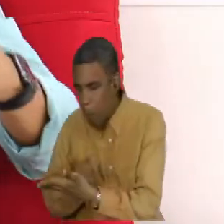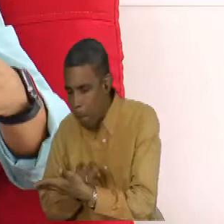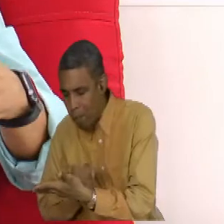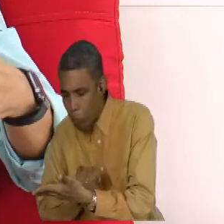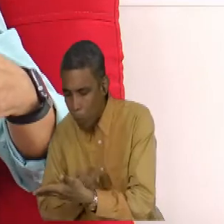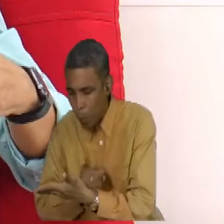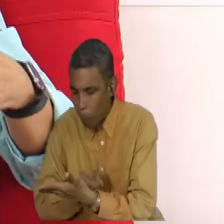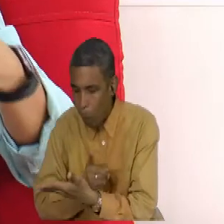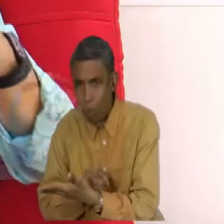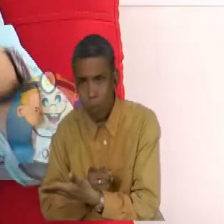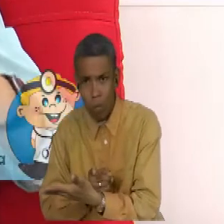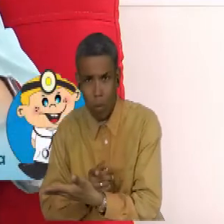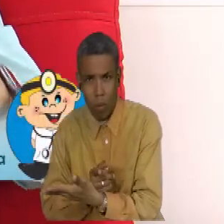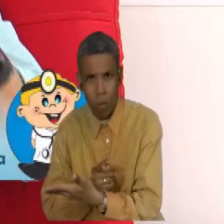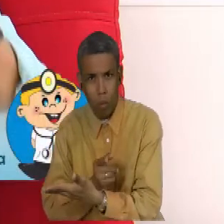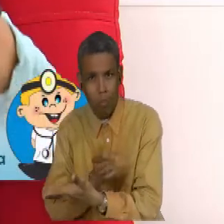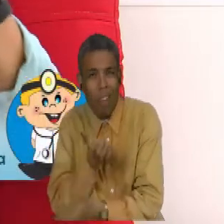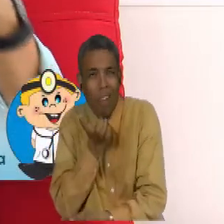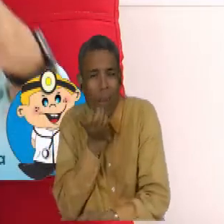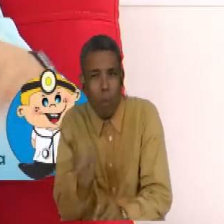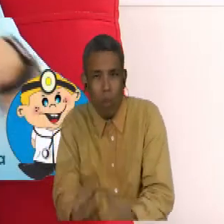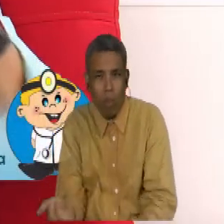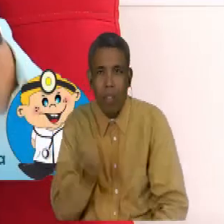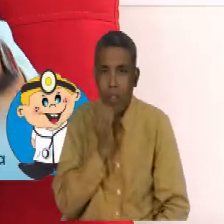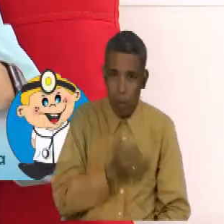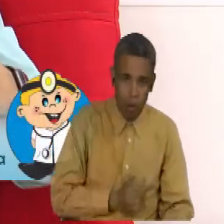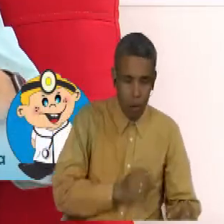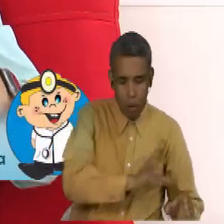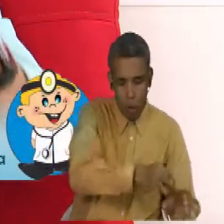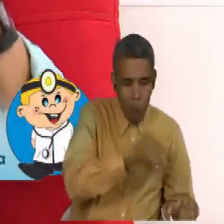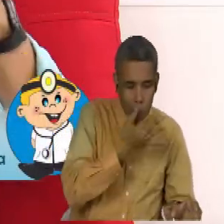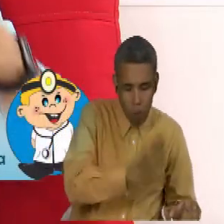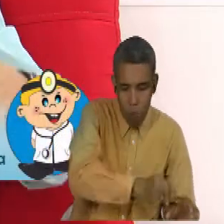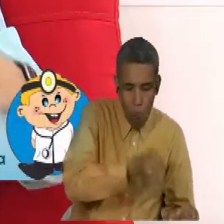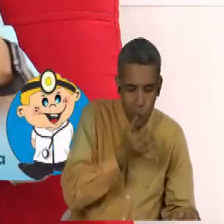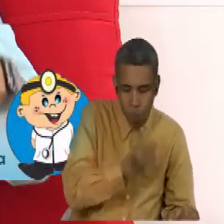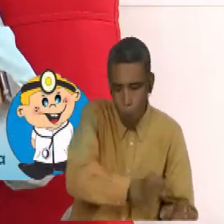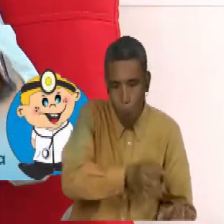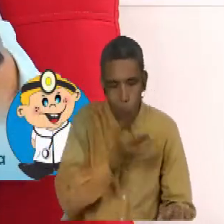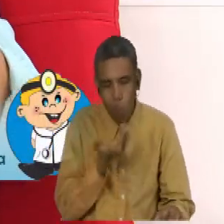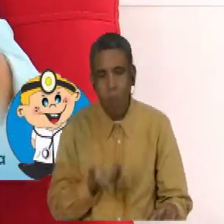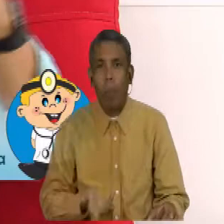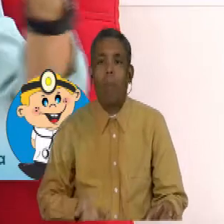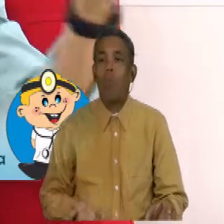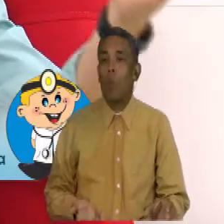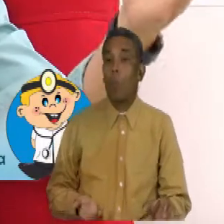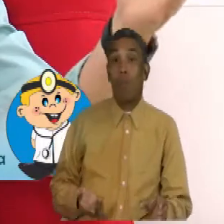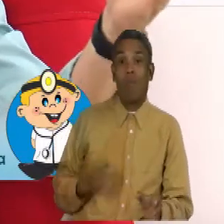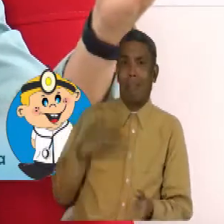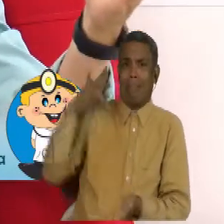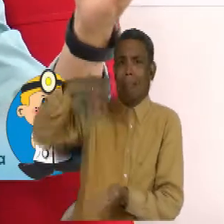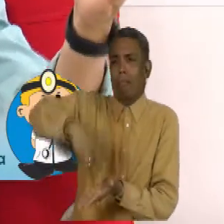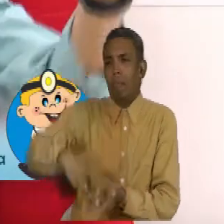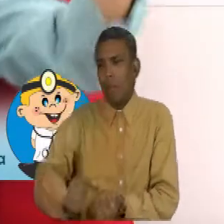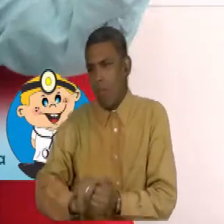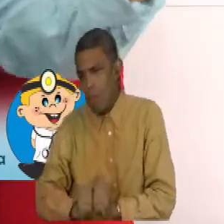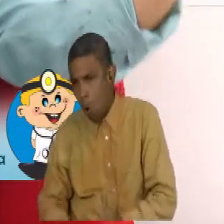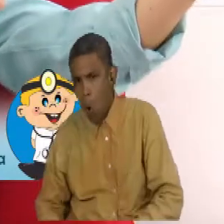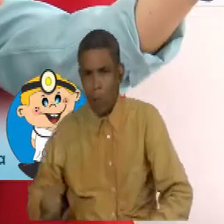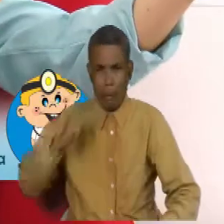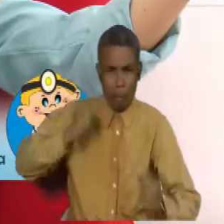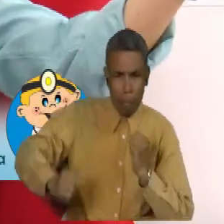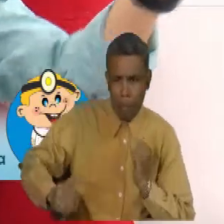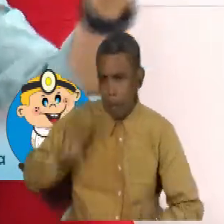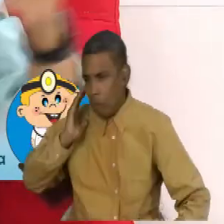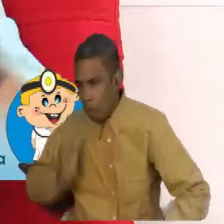niño cuando se para del sofá al cabo de un tiempo que ha gastado ahí, pues va a estar más pesadito que lo que estaba el día anterior y